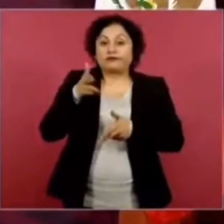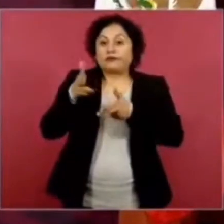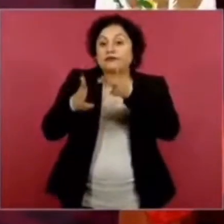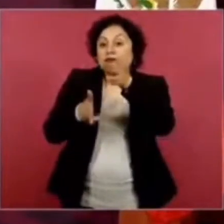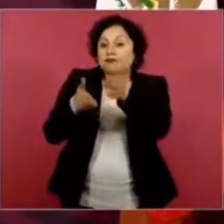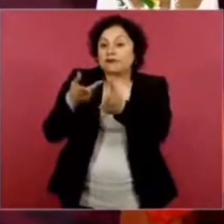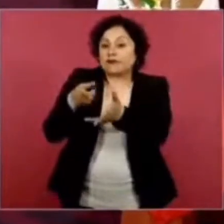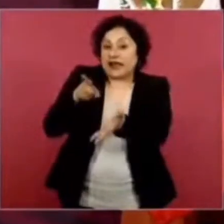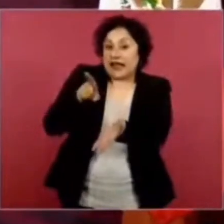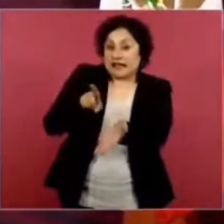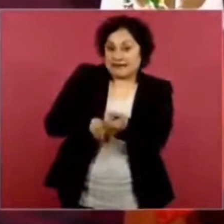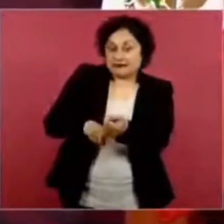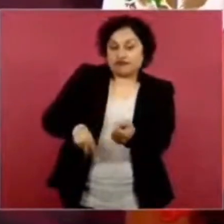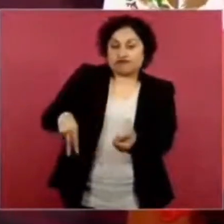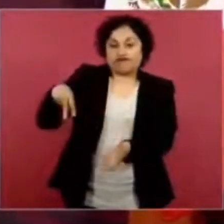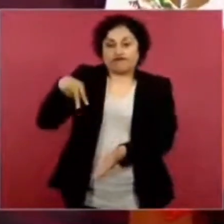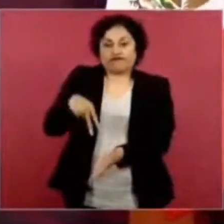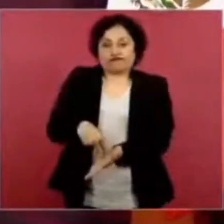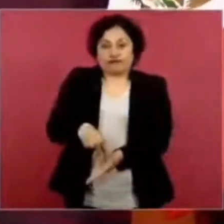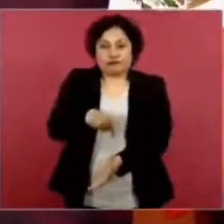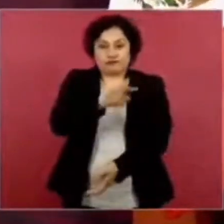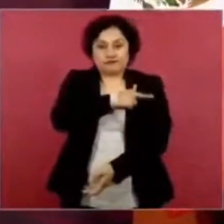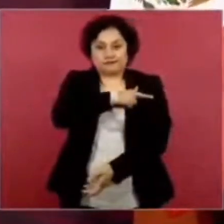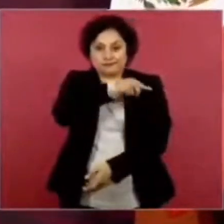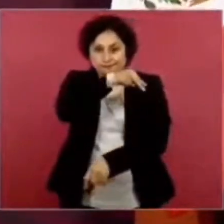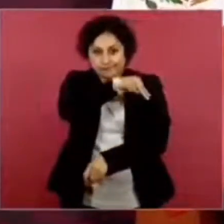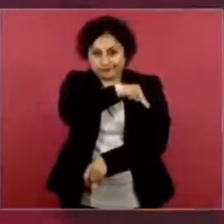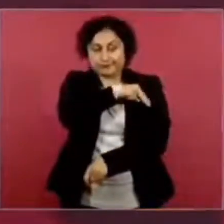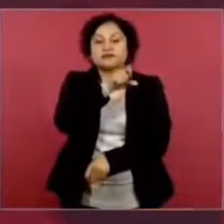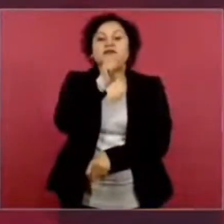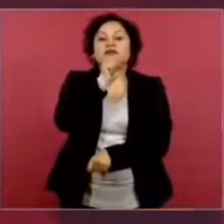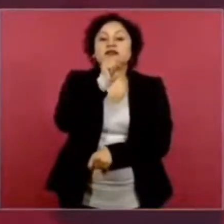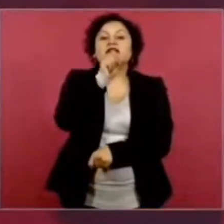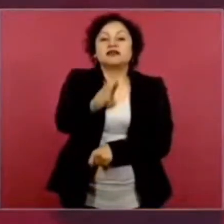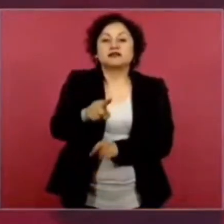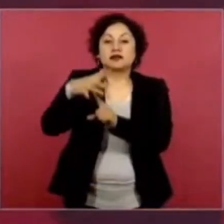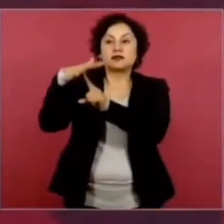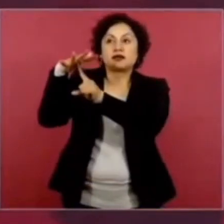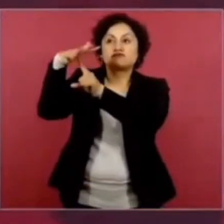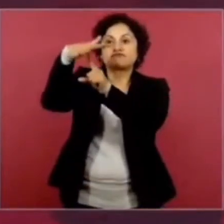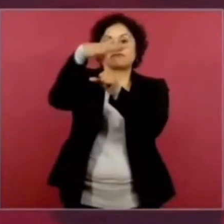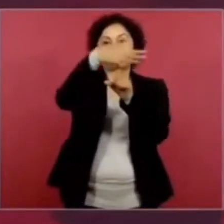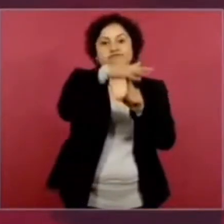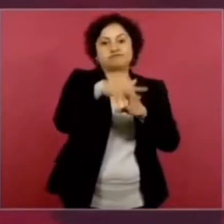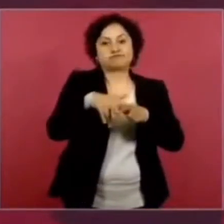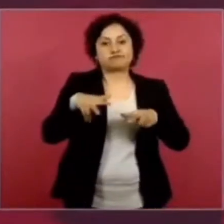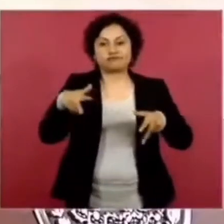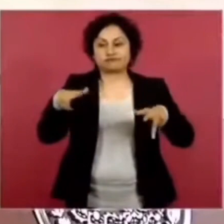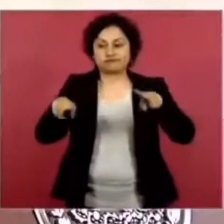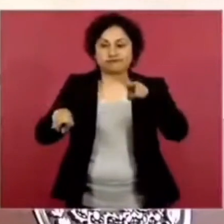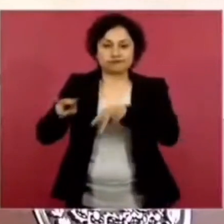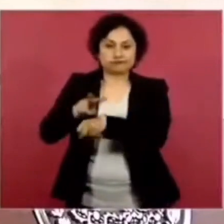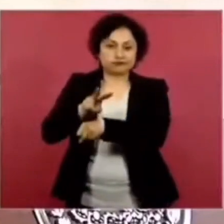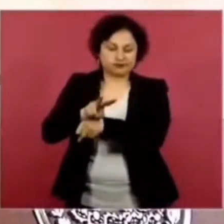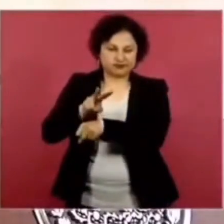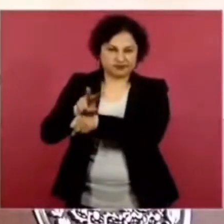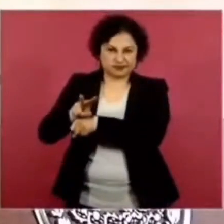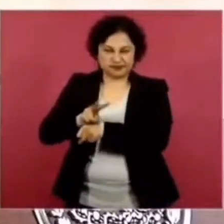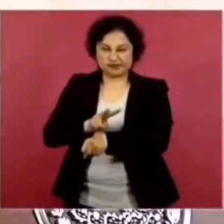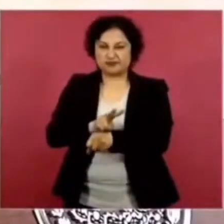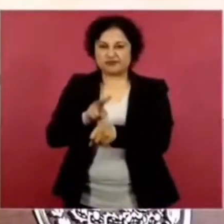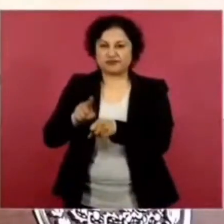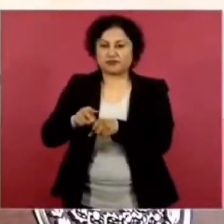van elementos de la Guardia Nacional y va a haber vigilancia por helicóptero en toda la línea. O sea, se va a